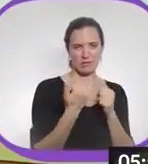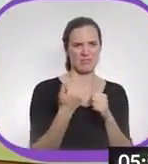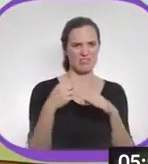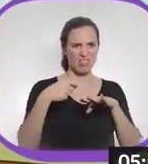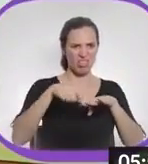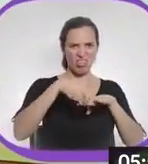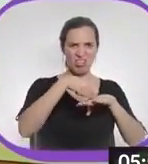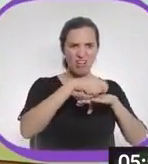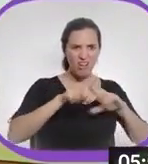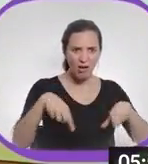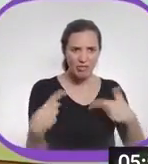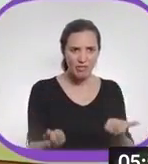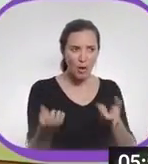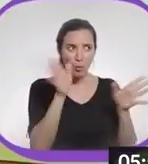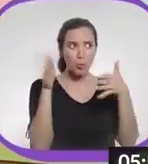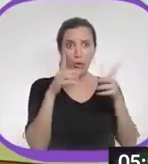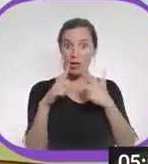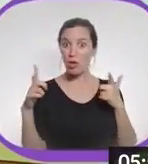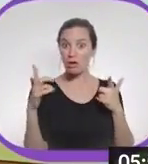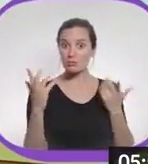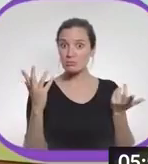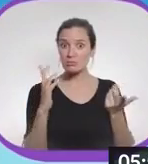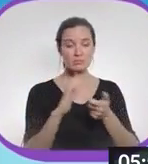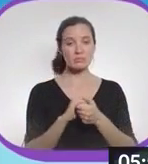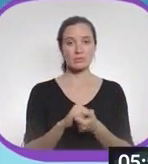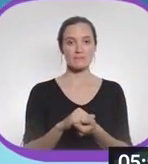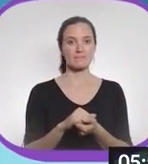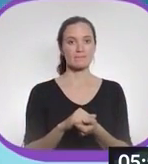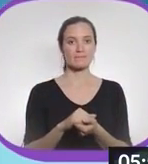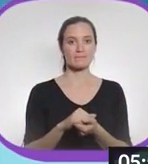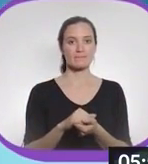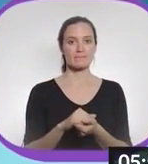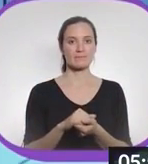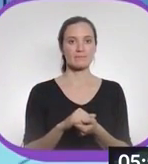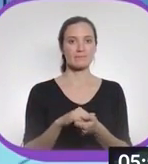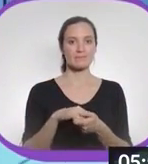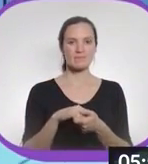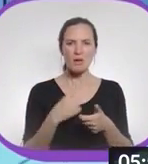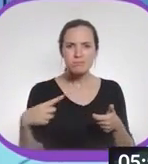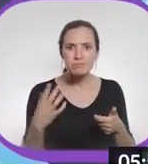pintando las uñas sin tener suficiente ventilación? ¡Vamos! ¡Ajá!